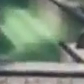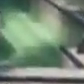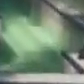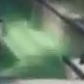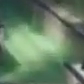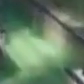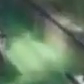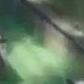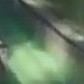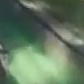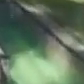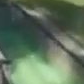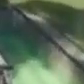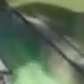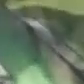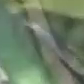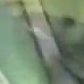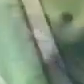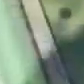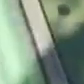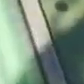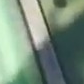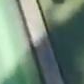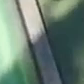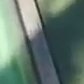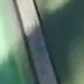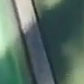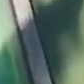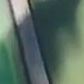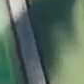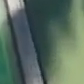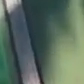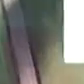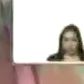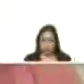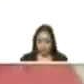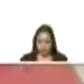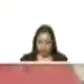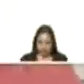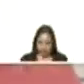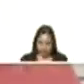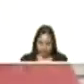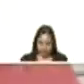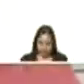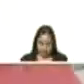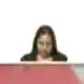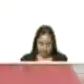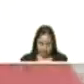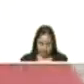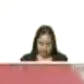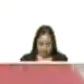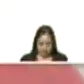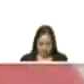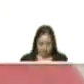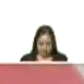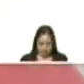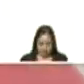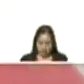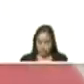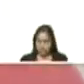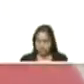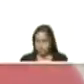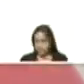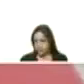Ralph González, primer ministro de San Vicente y las Granadinas. En esta visita de trabajo hay que